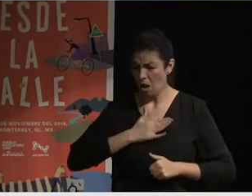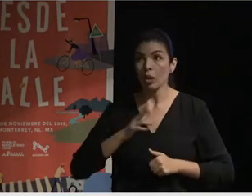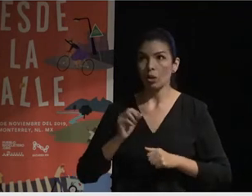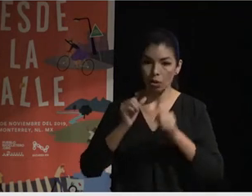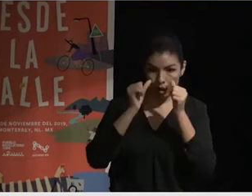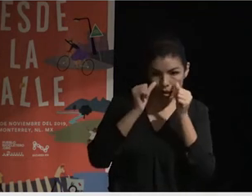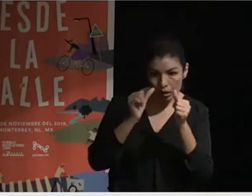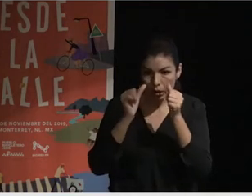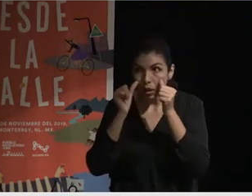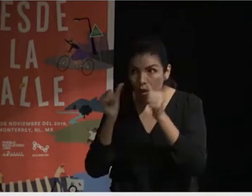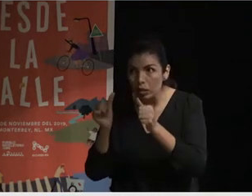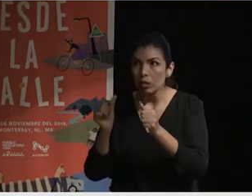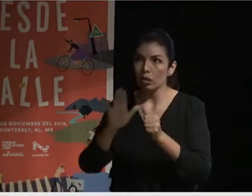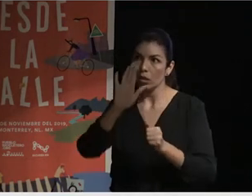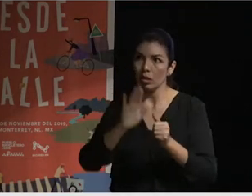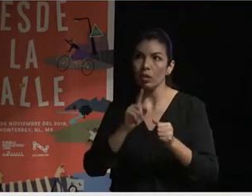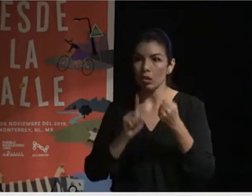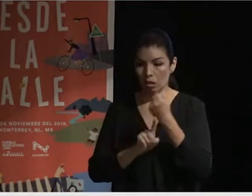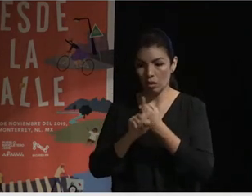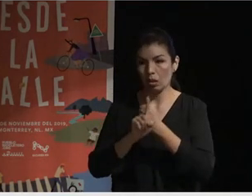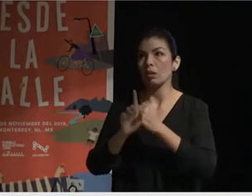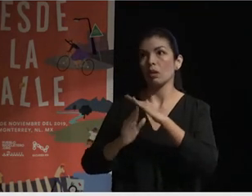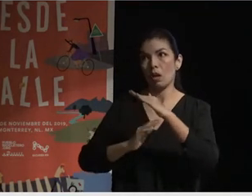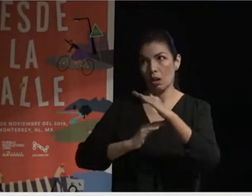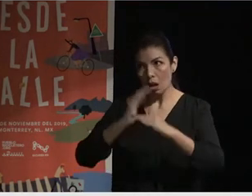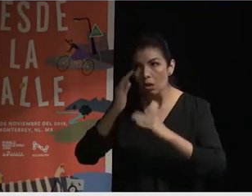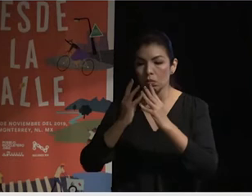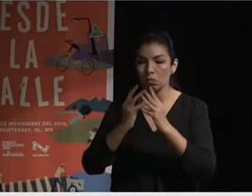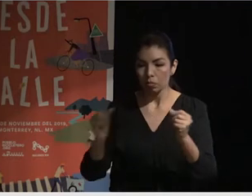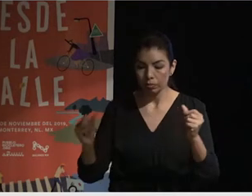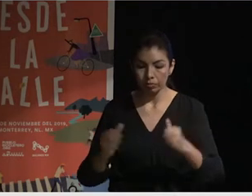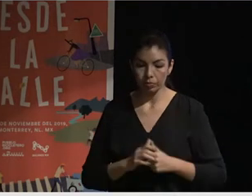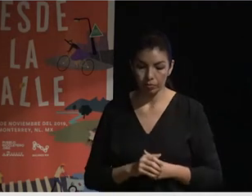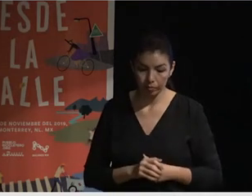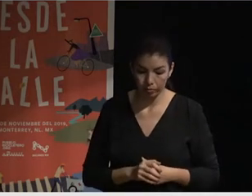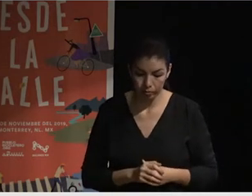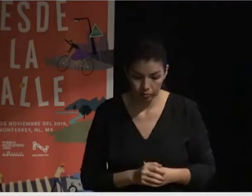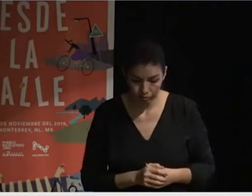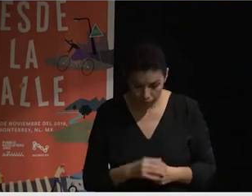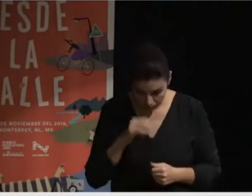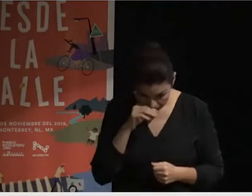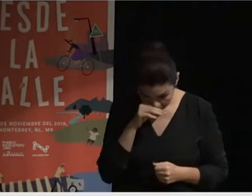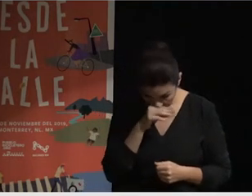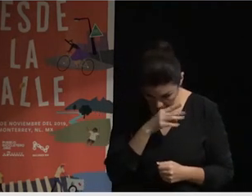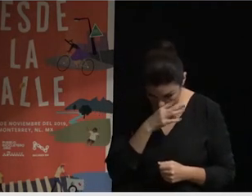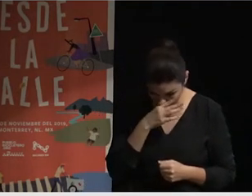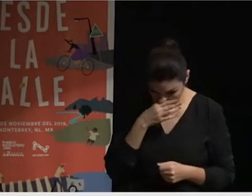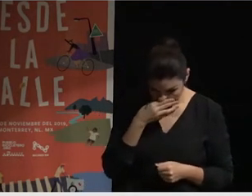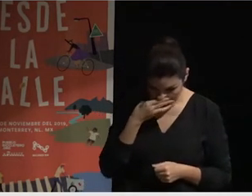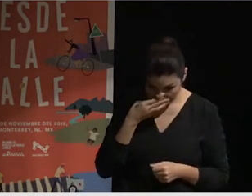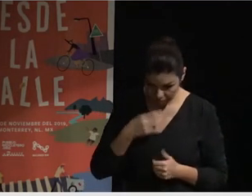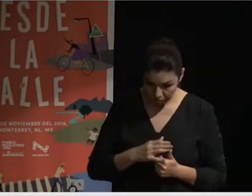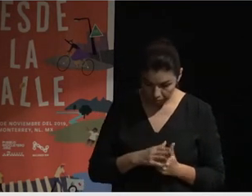Sí, bueno, pues es que justo creo que me parece, ¿no?, como analizando temas de gentrificación y resistencia a la misma,